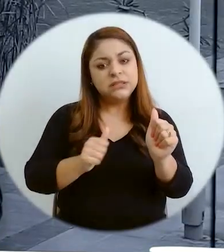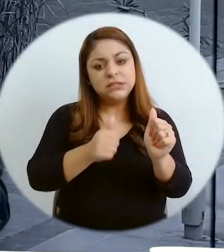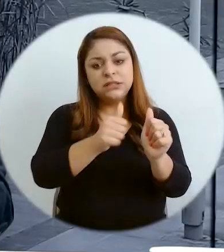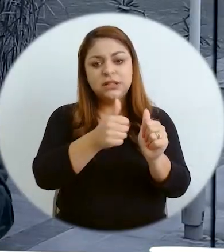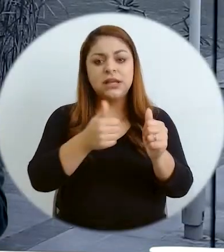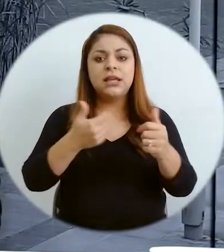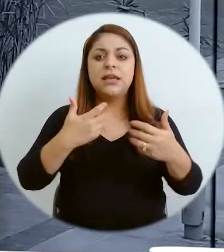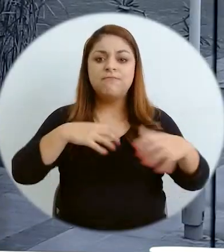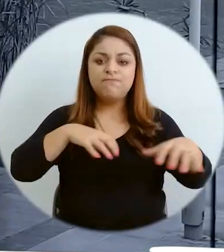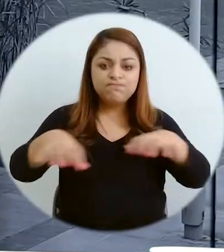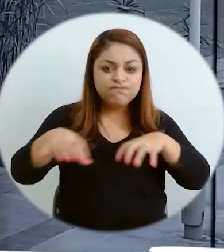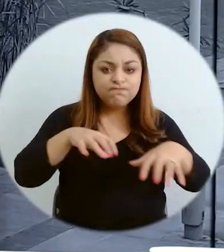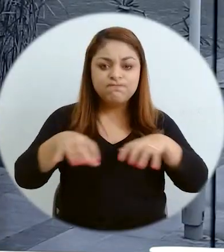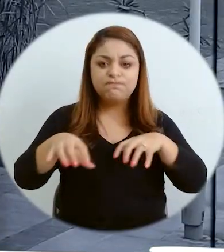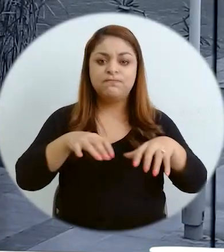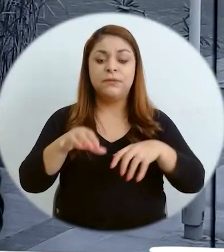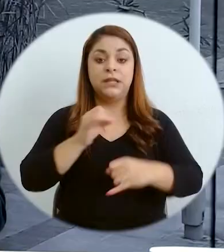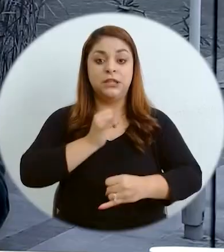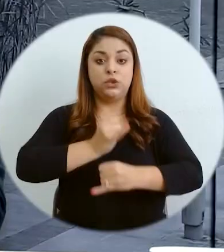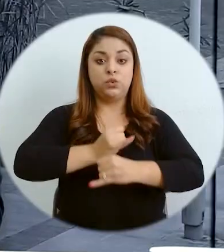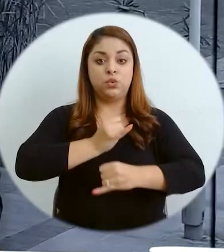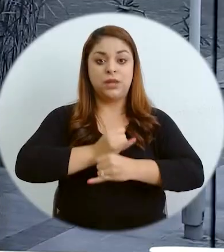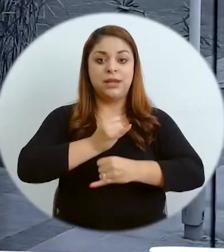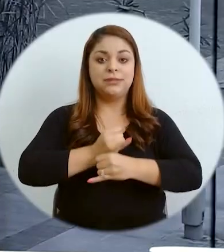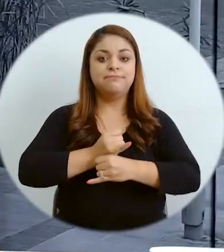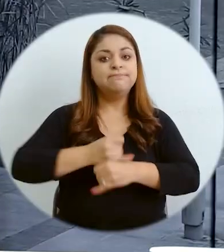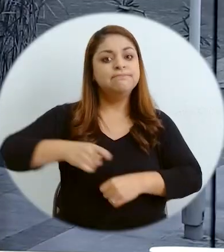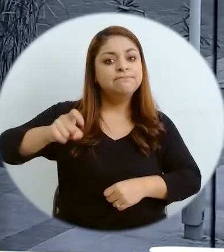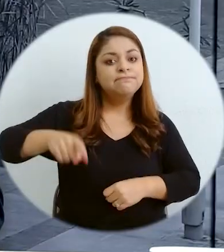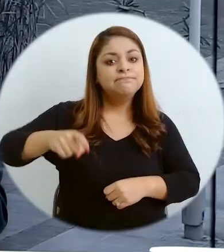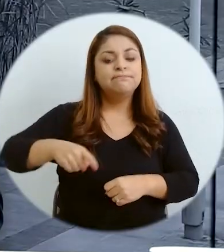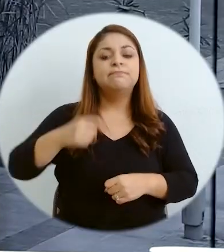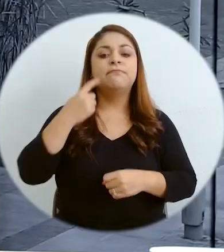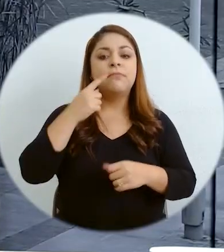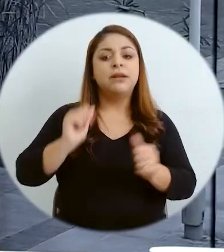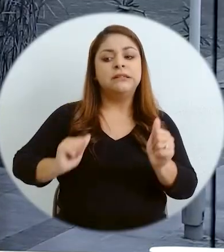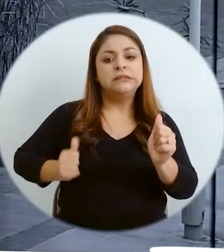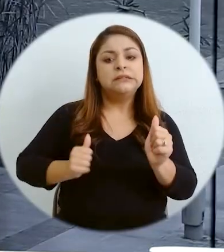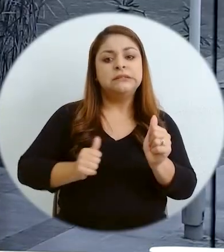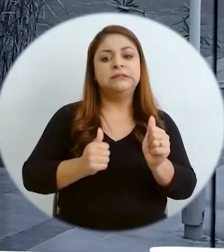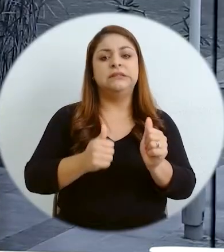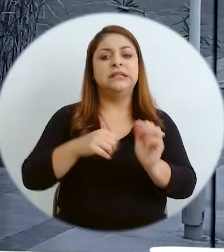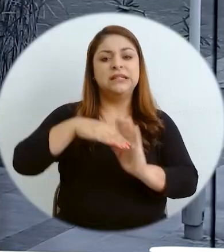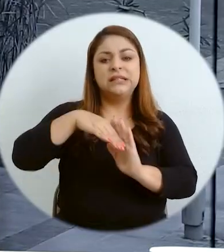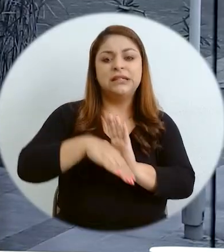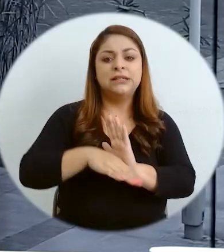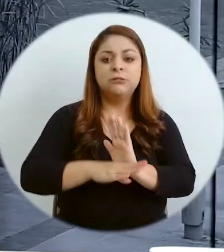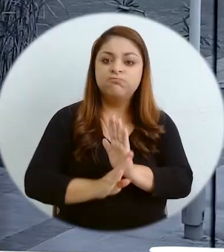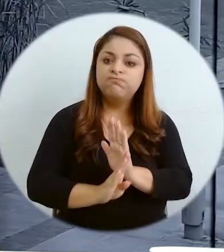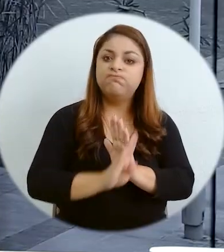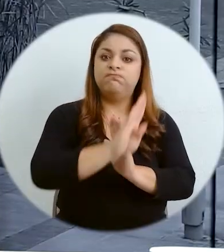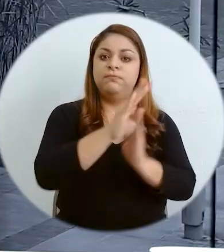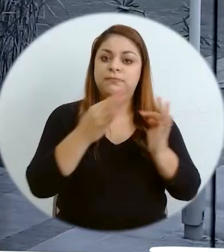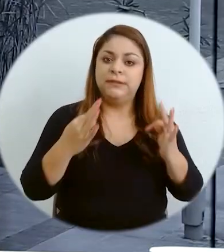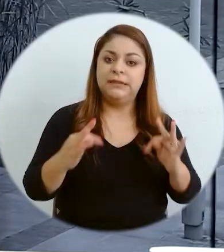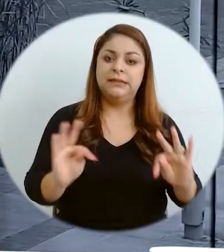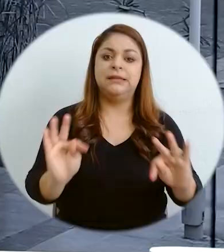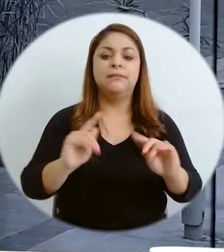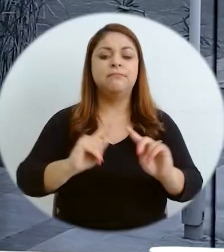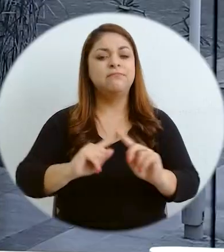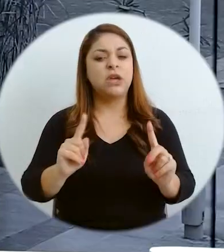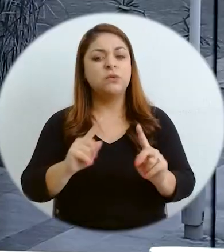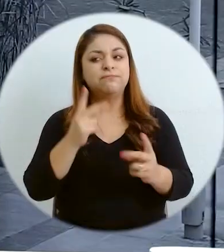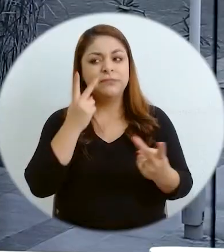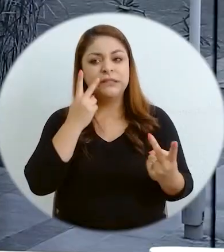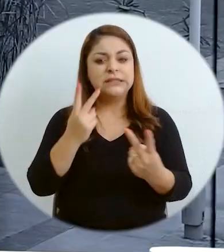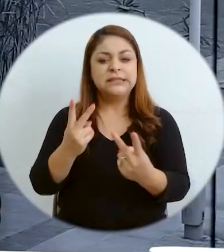las acciones institucionales necesarias para salir de esta crisis. Sin embargo, vemos que